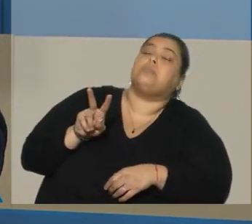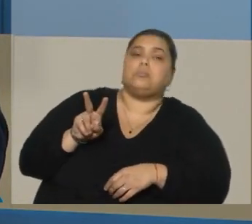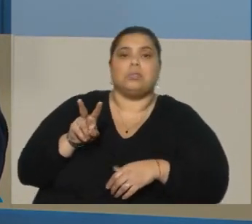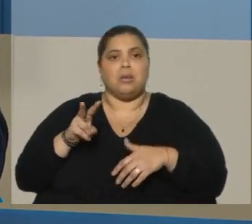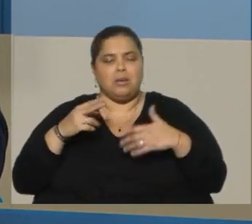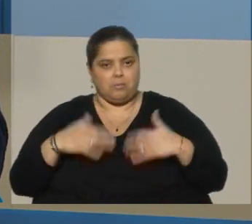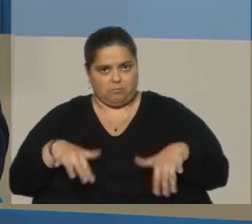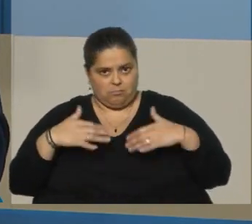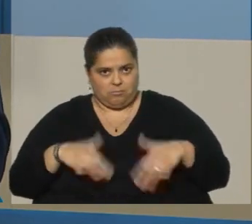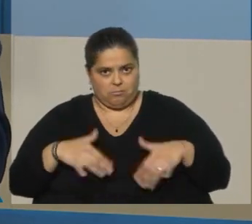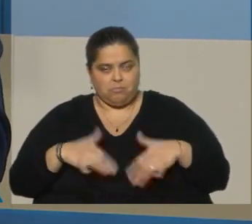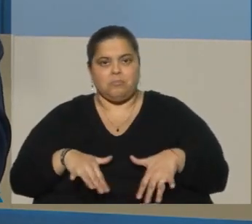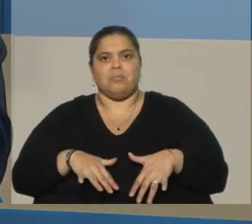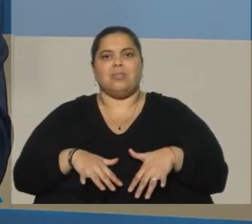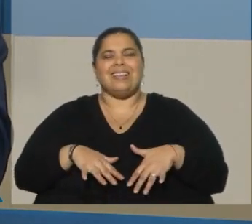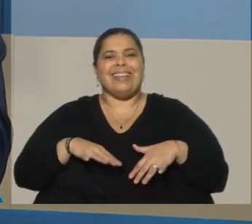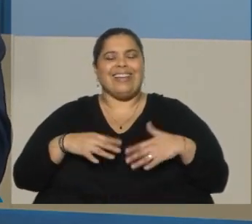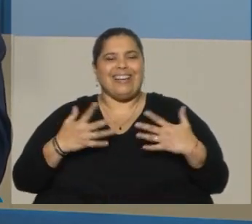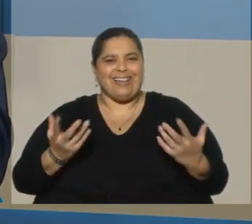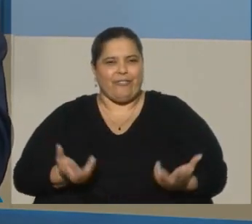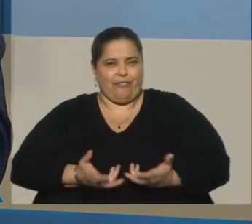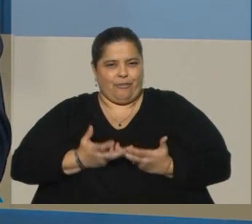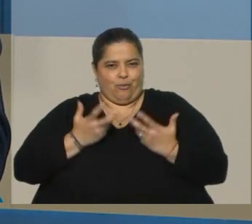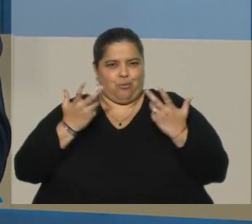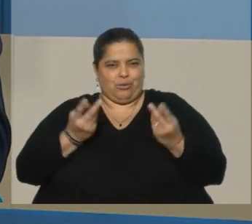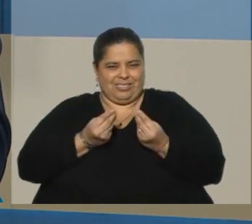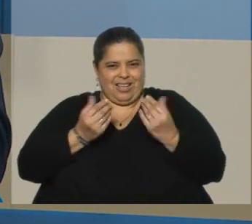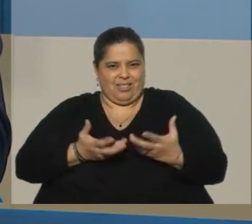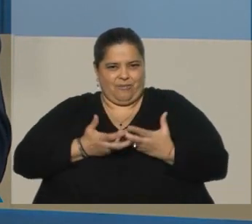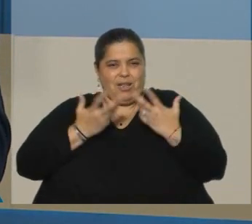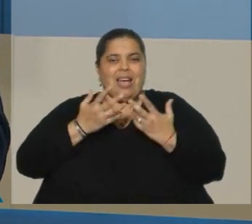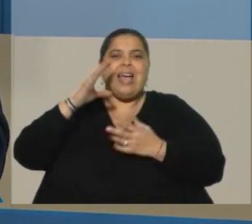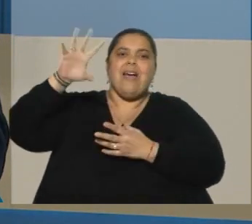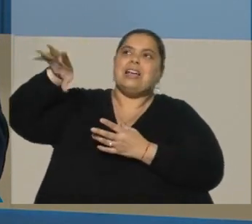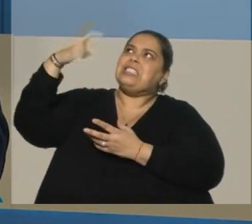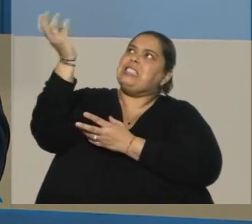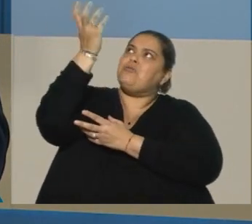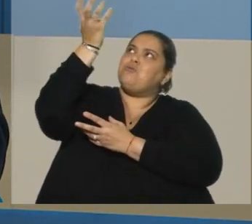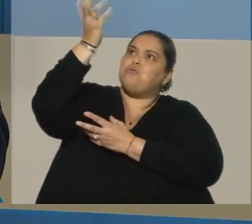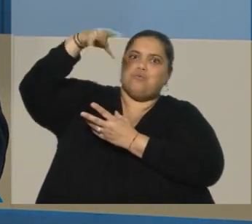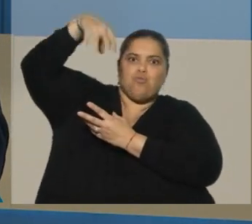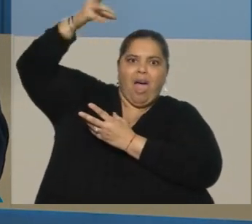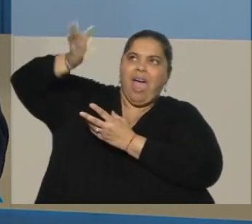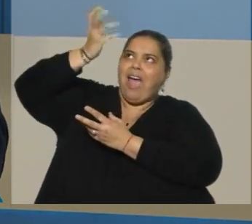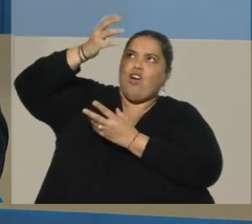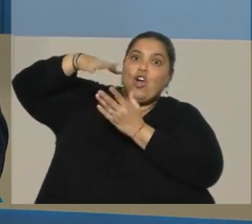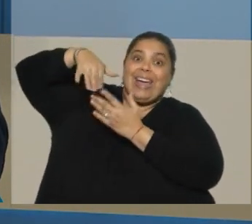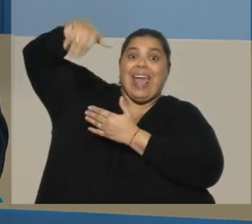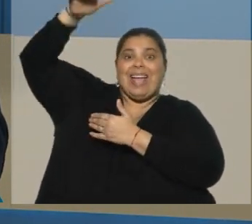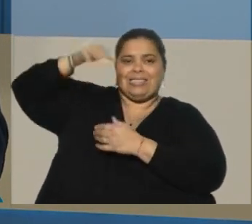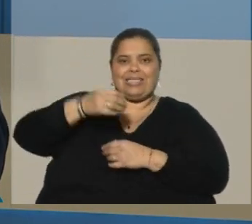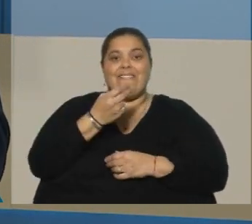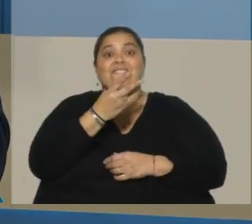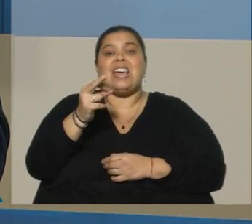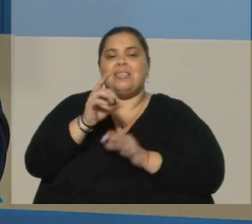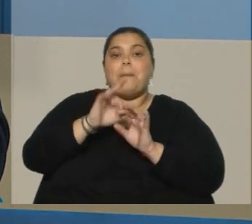tema operativo en la refinería, la antorcha, la llama crece 20, 25 metros, estar 80 metros de distancia y sentir el